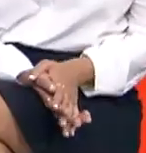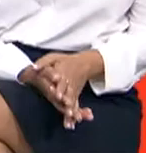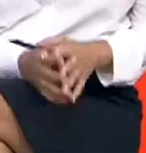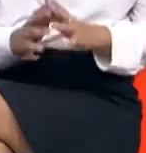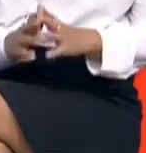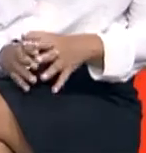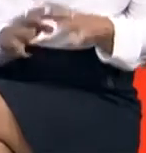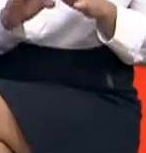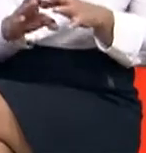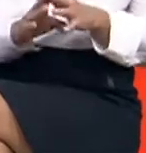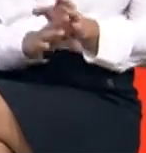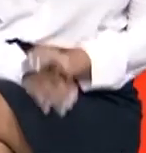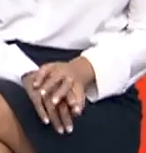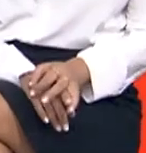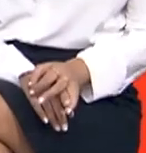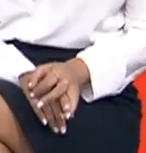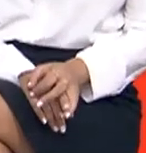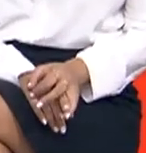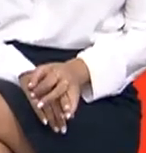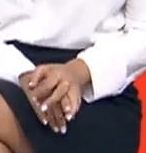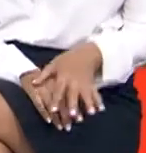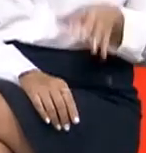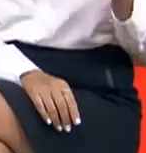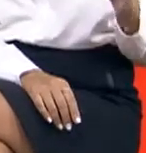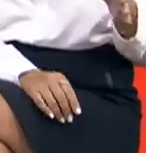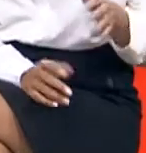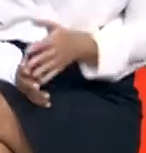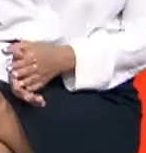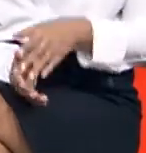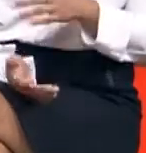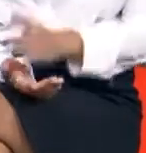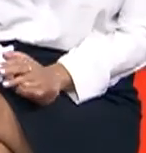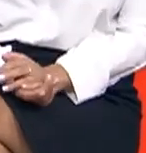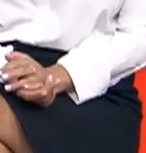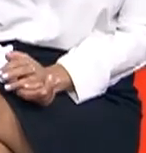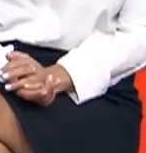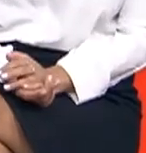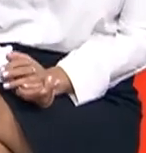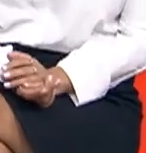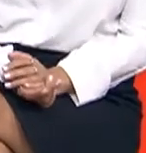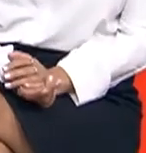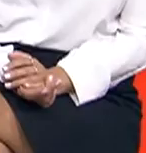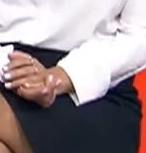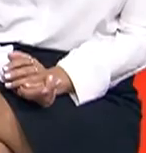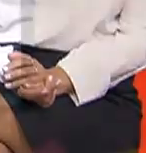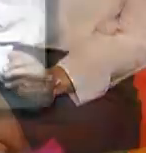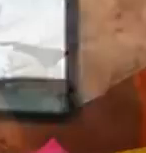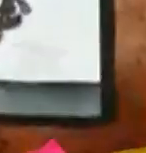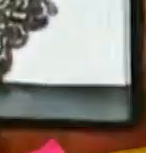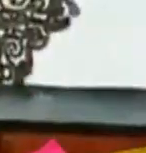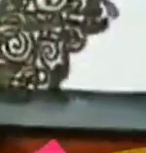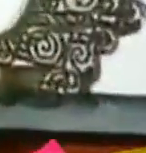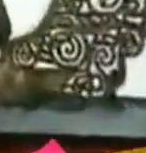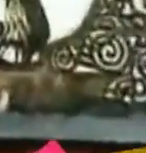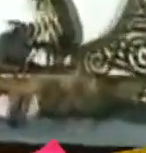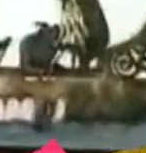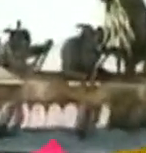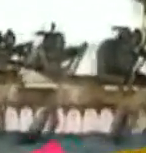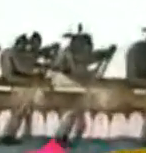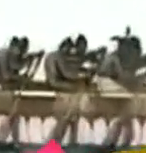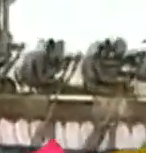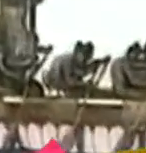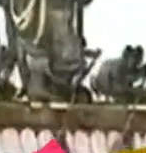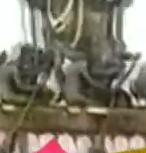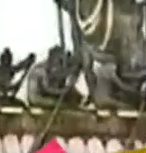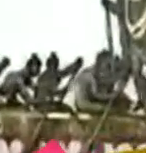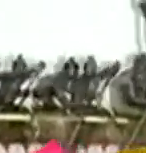Buenos días, bienvenidos al Día con la Moda. Soy Jimena Cardona y hoy vamos a hablar de la historia y evolución de los tatuajes. Los tatuajes son